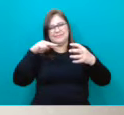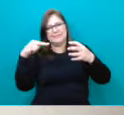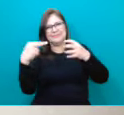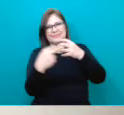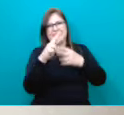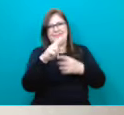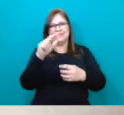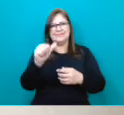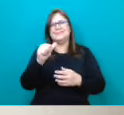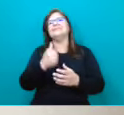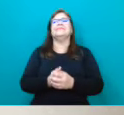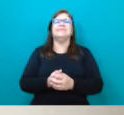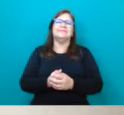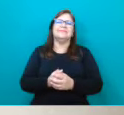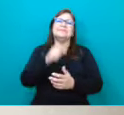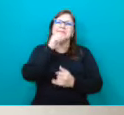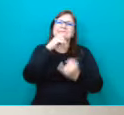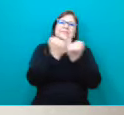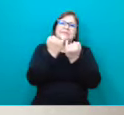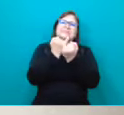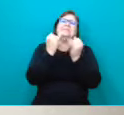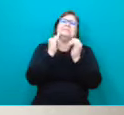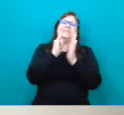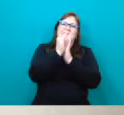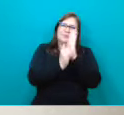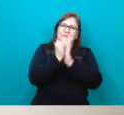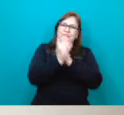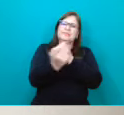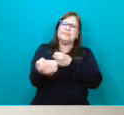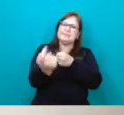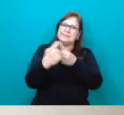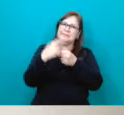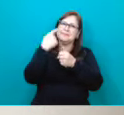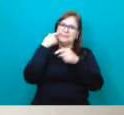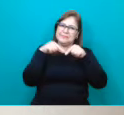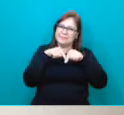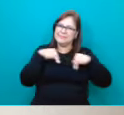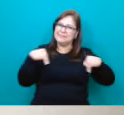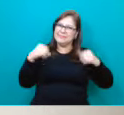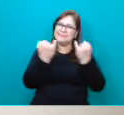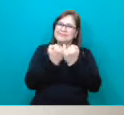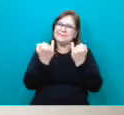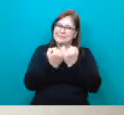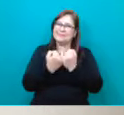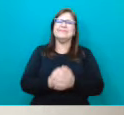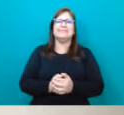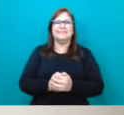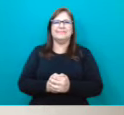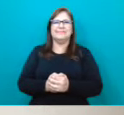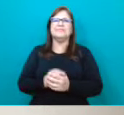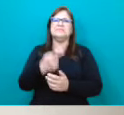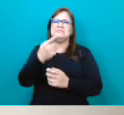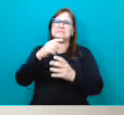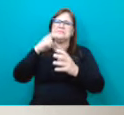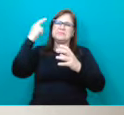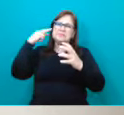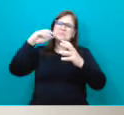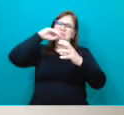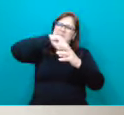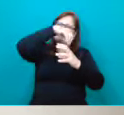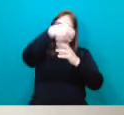.realidadalternativamx.com.mx y en el canal de YouTube, del cual te dejo el link